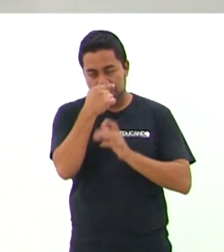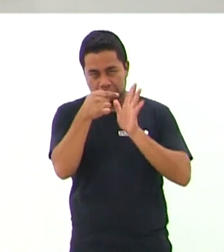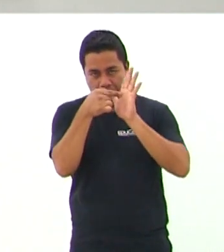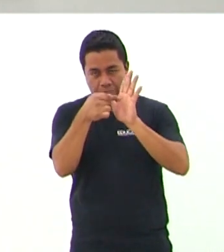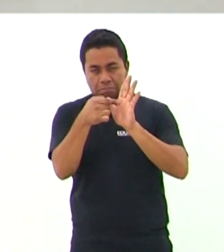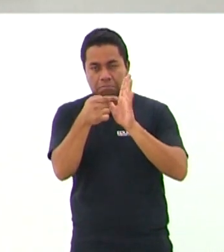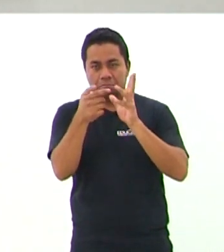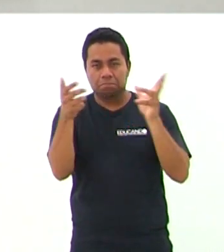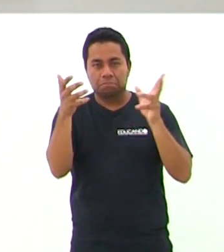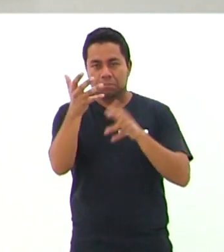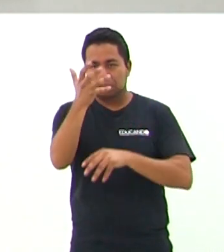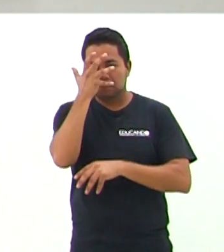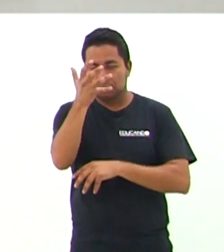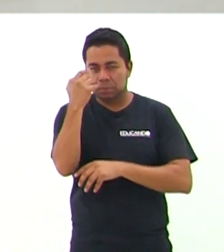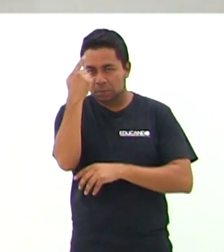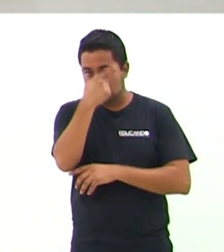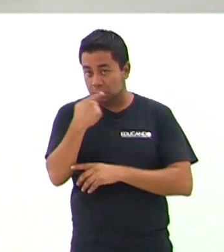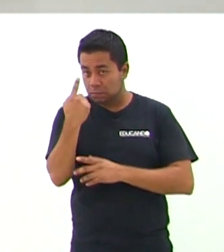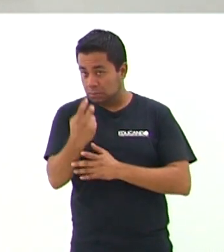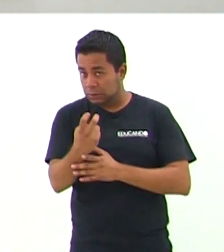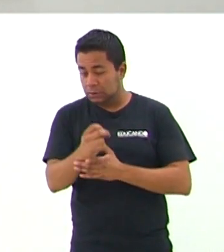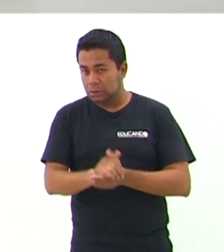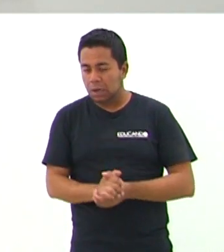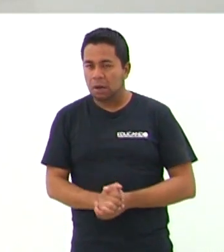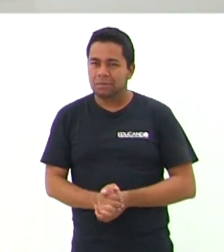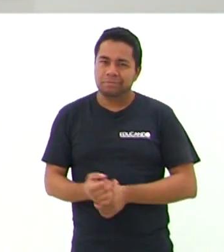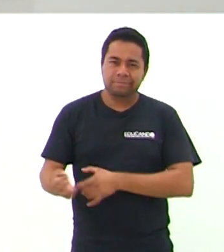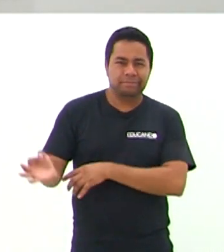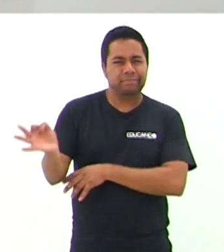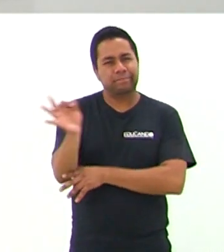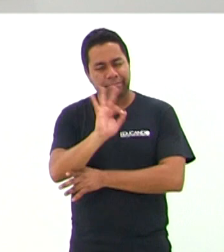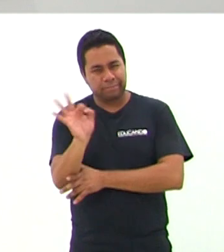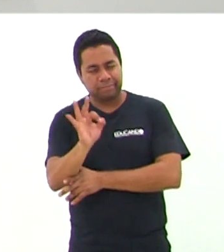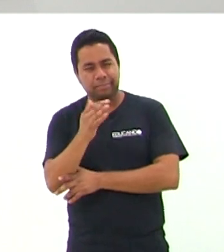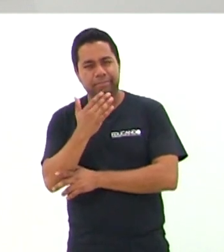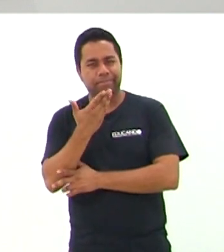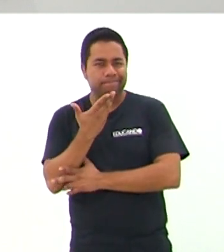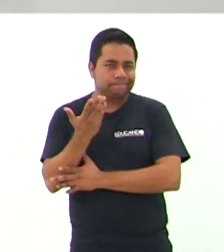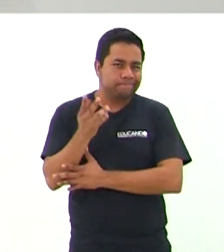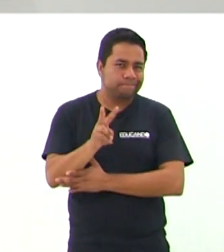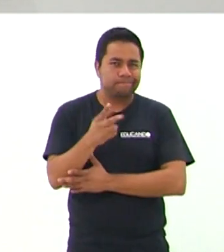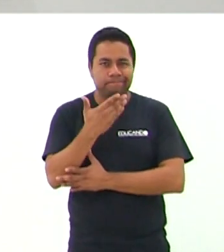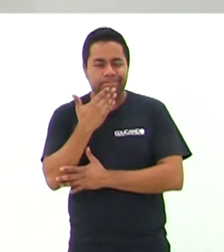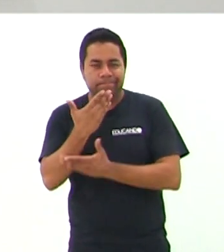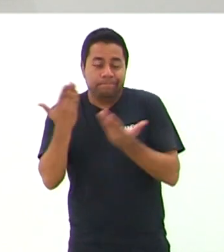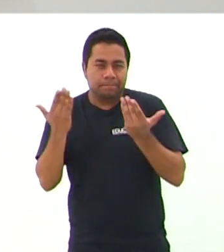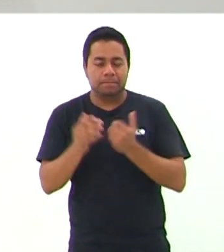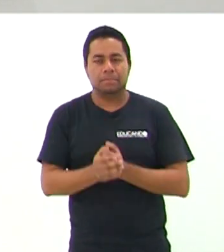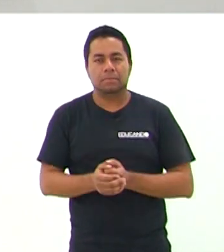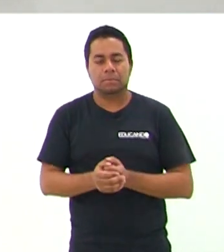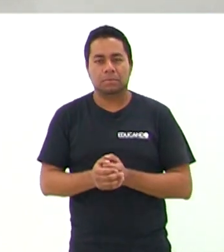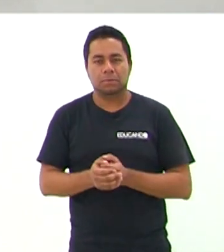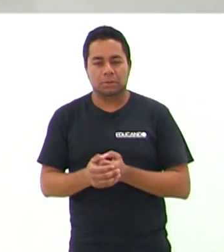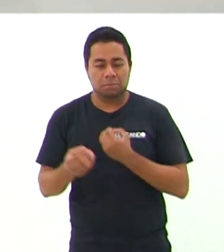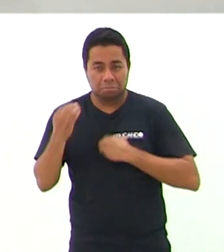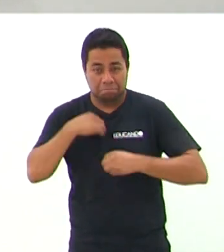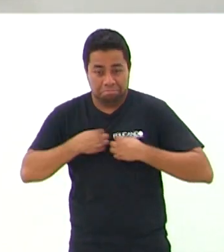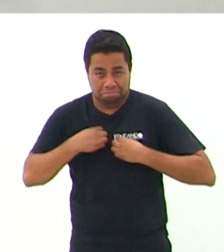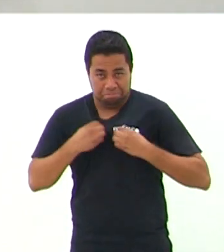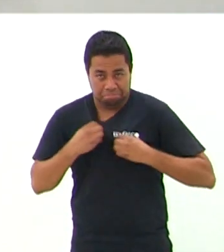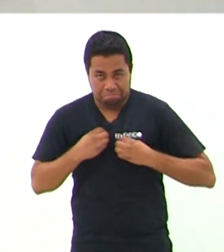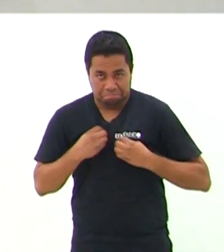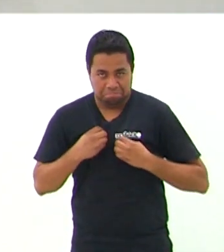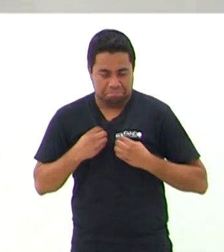serenidad en su rostro. Probablemente, ¿verdad? Vamos a ver, vestir no puede quedar